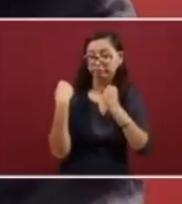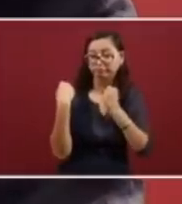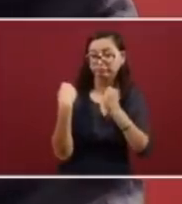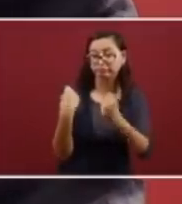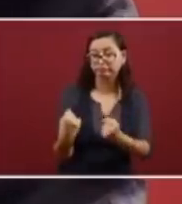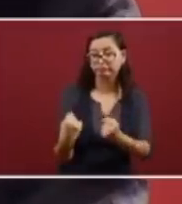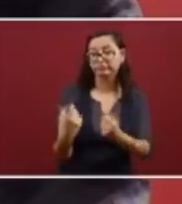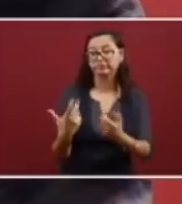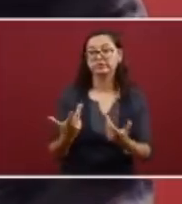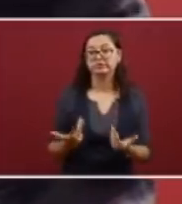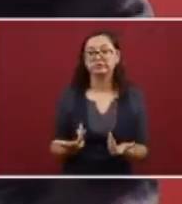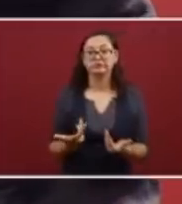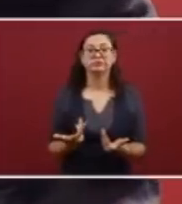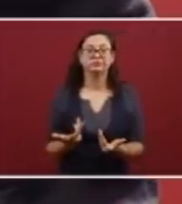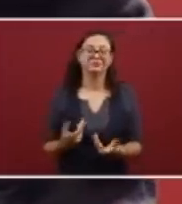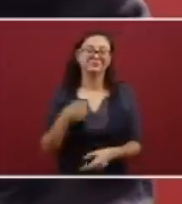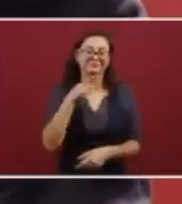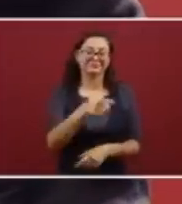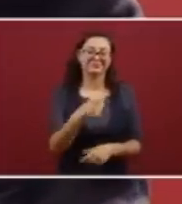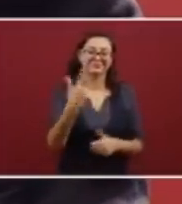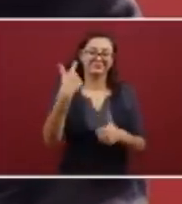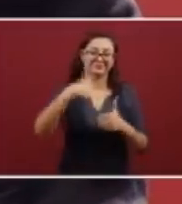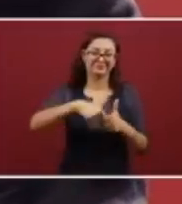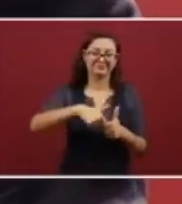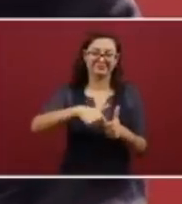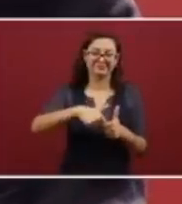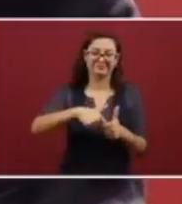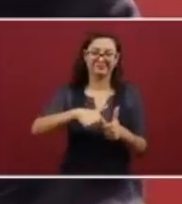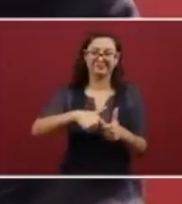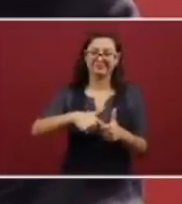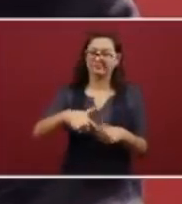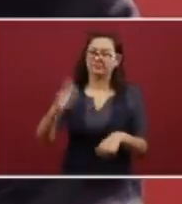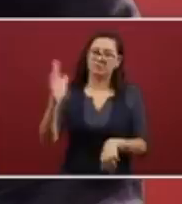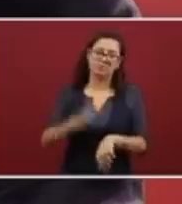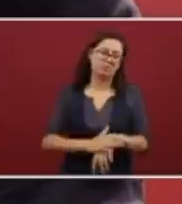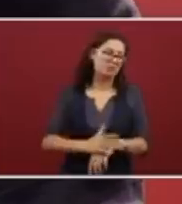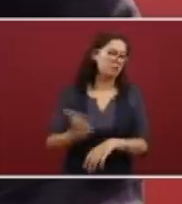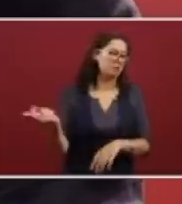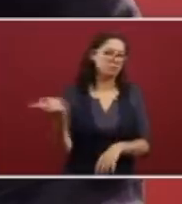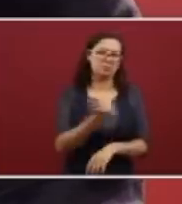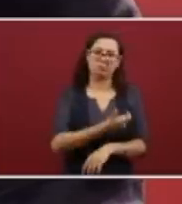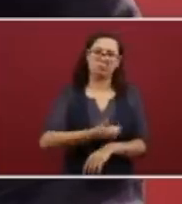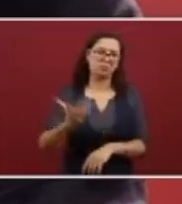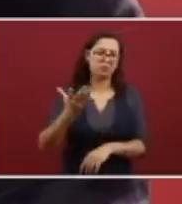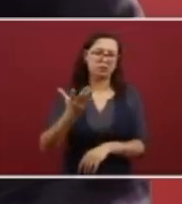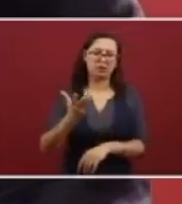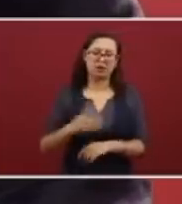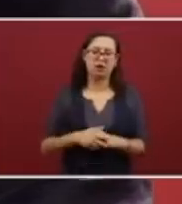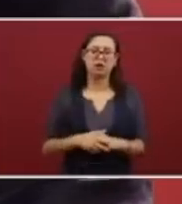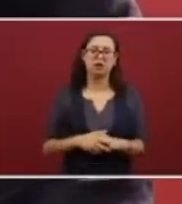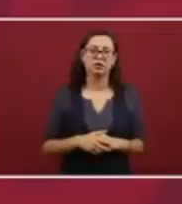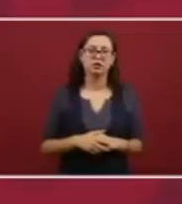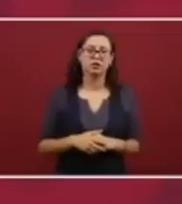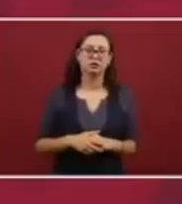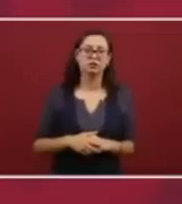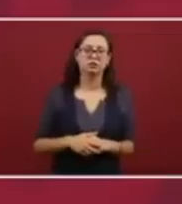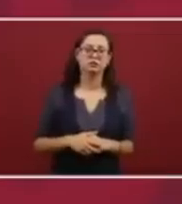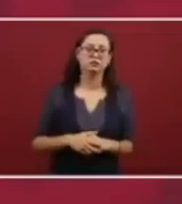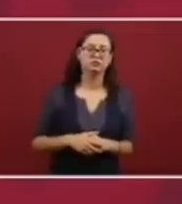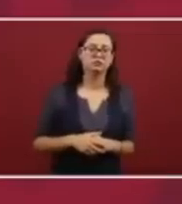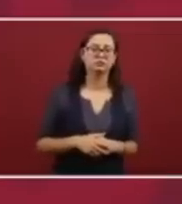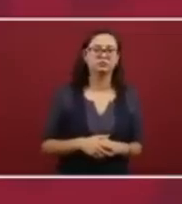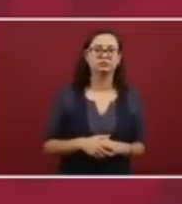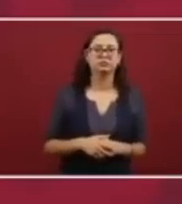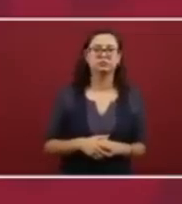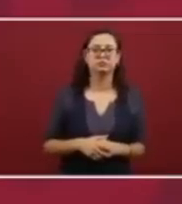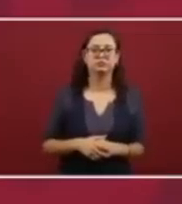entonces a la gasolina este les cuesta muy caro entonces si encima de